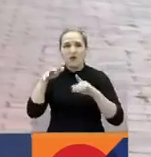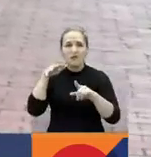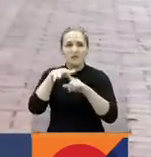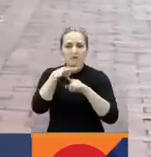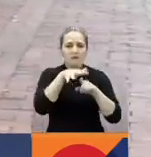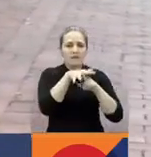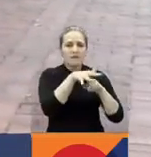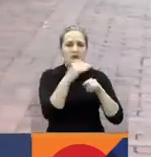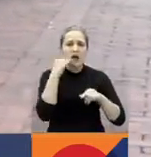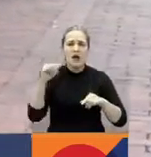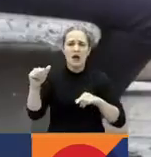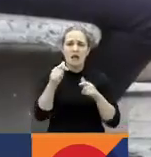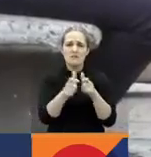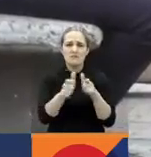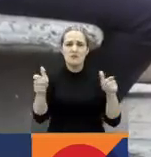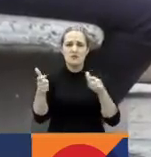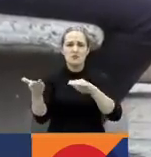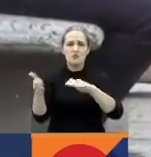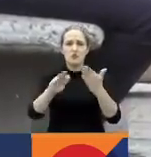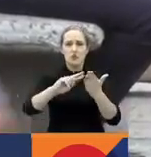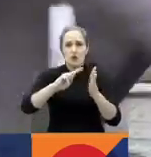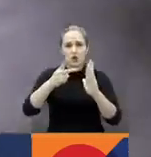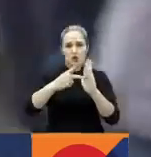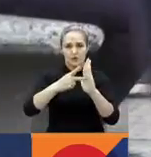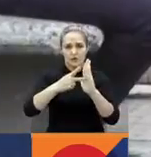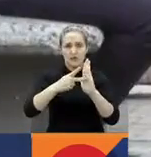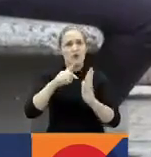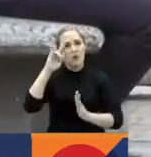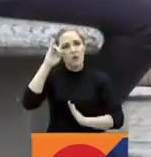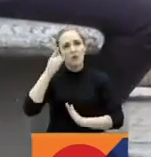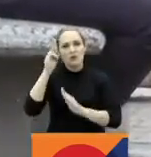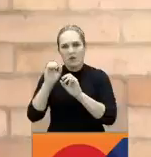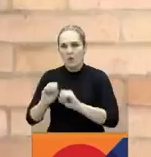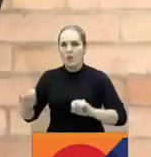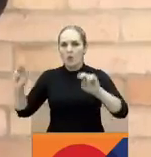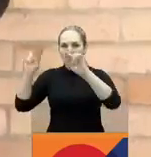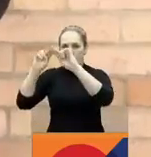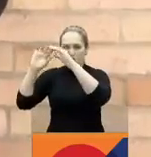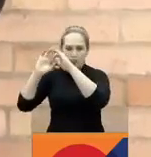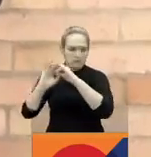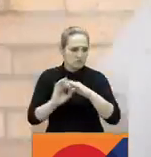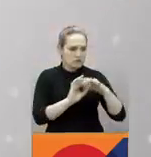El análisis fue adelantado por Medicina Legal y Naciones Unidas.